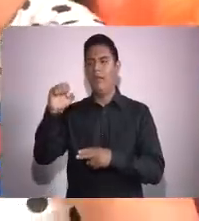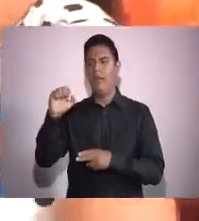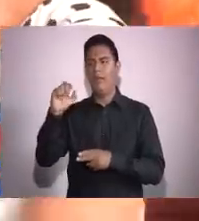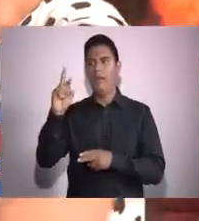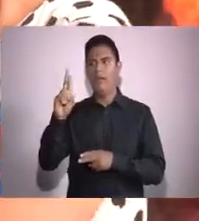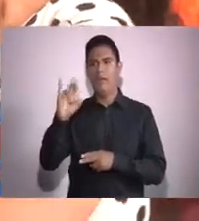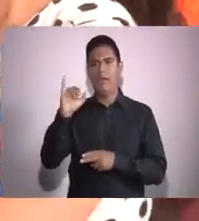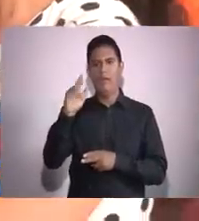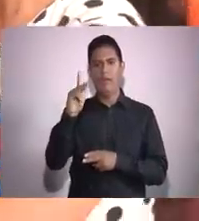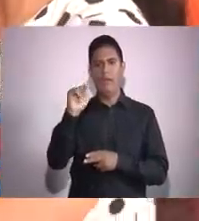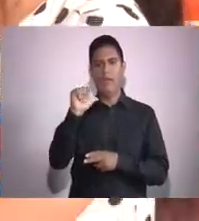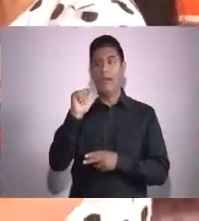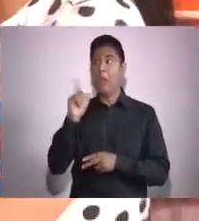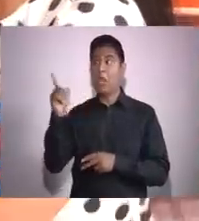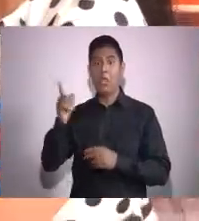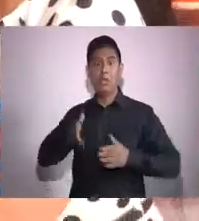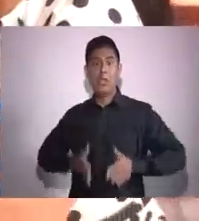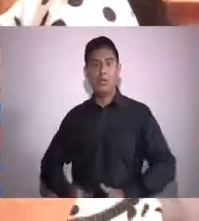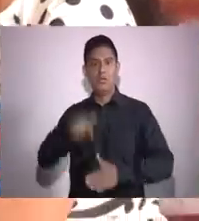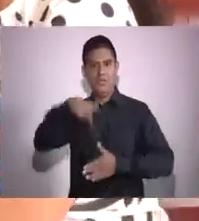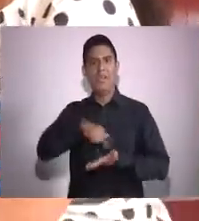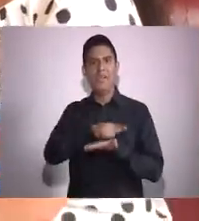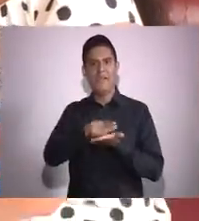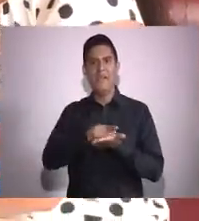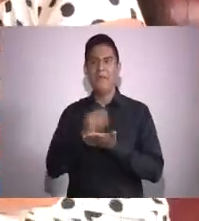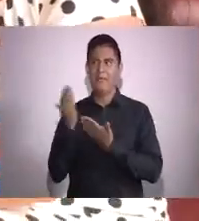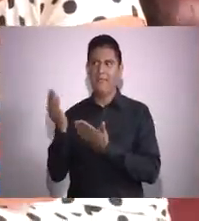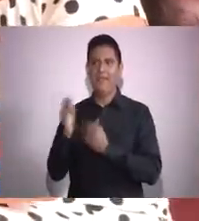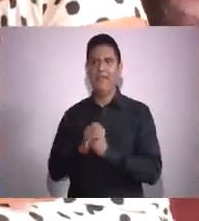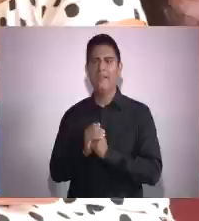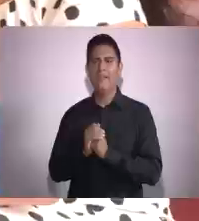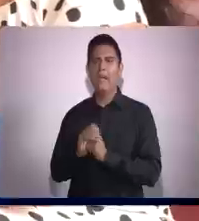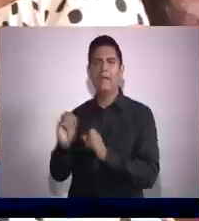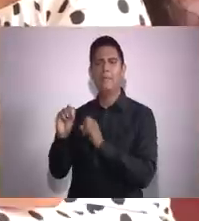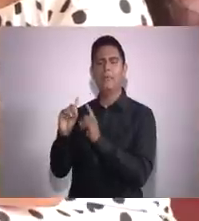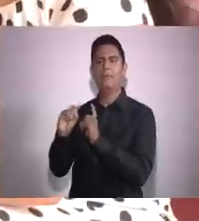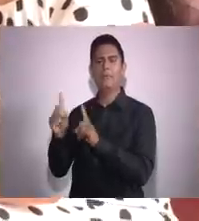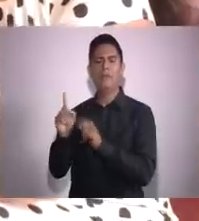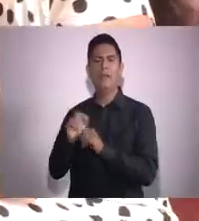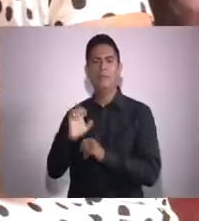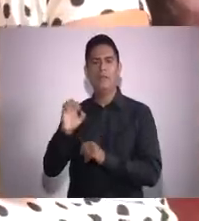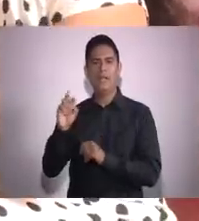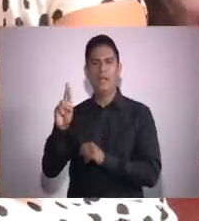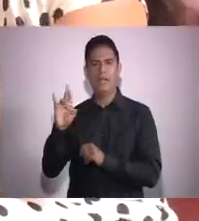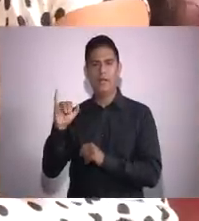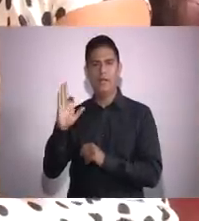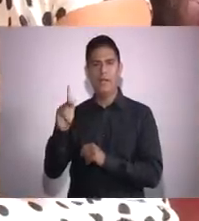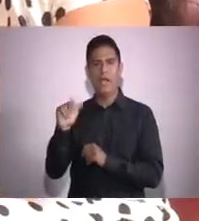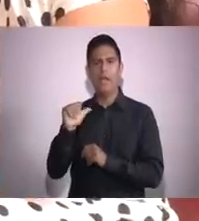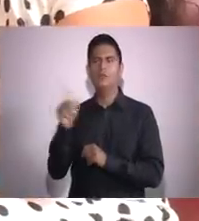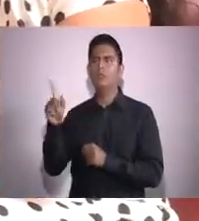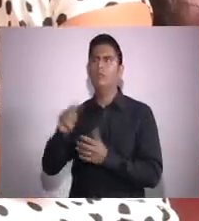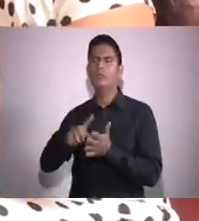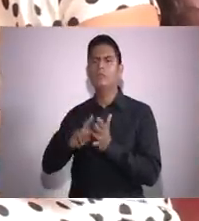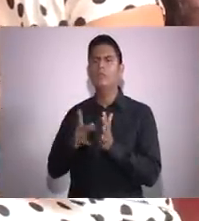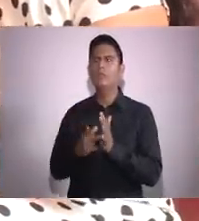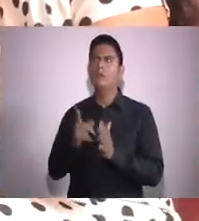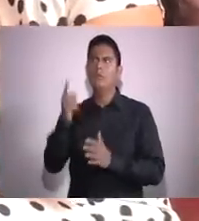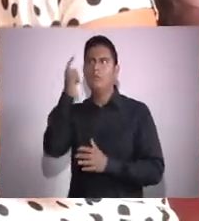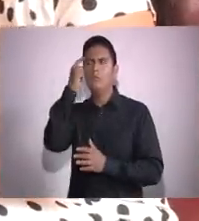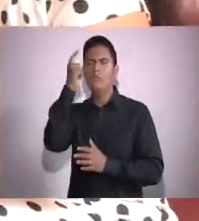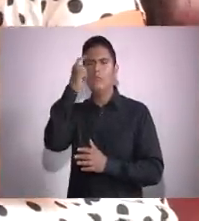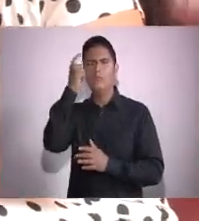Zavala, lahuagrense de nacimiento. Por eso te preguntamos, Erika, ¿qué significa para ti o